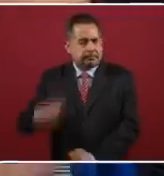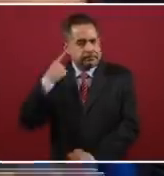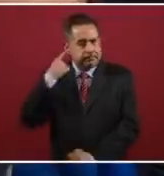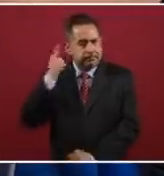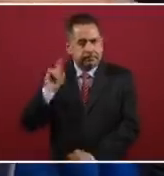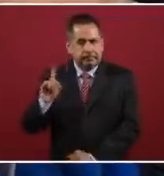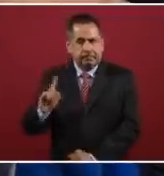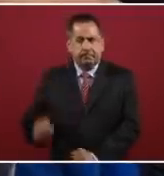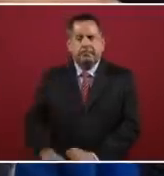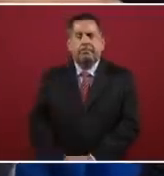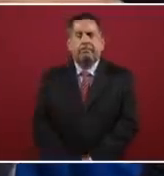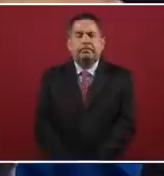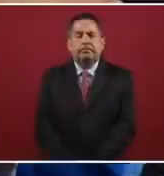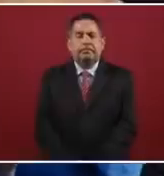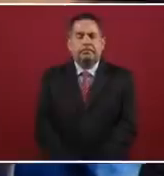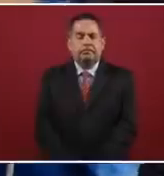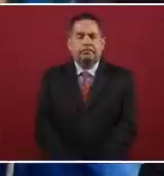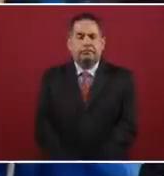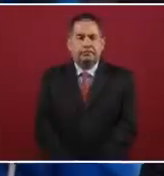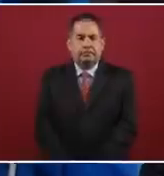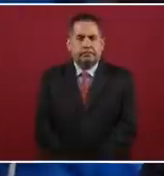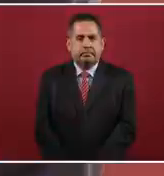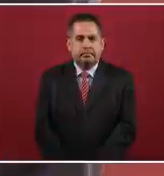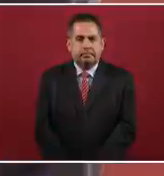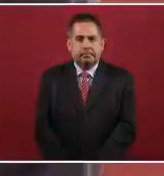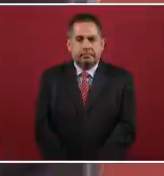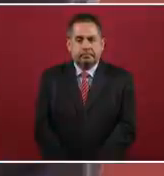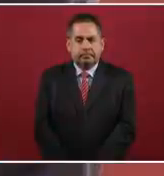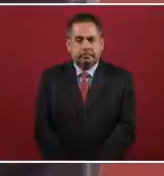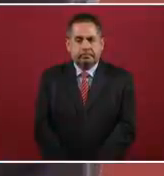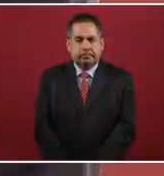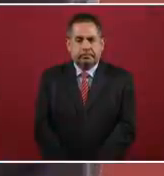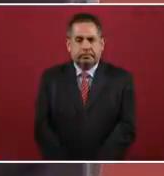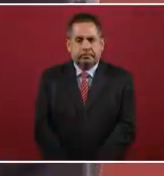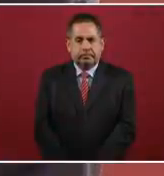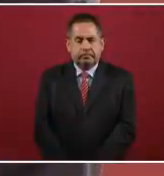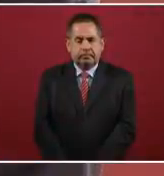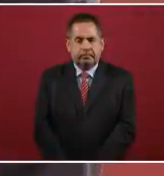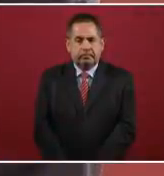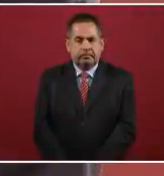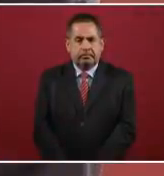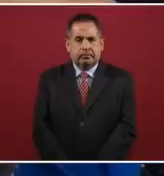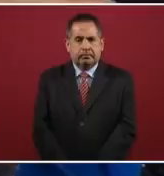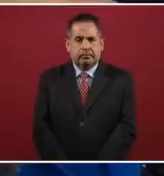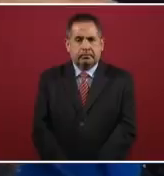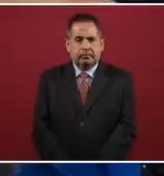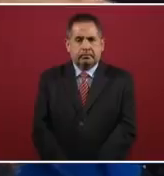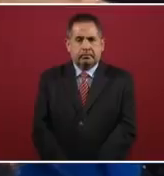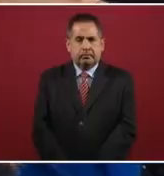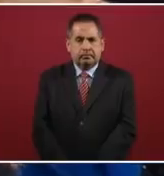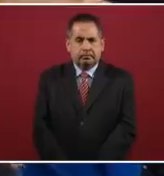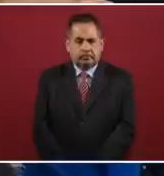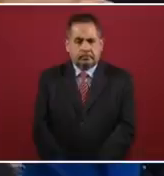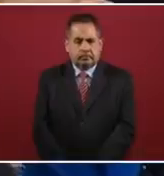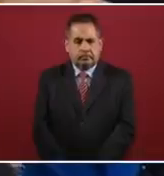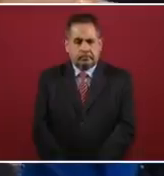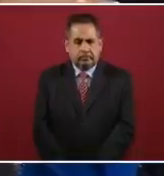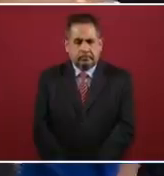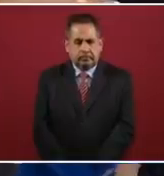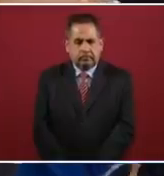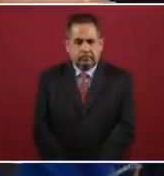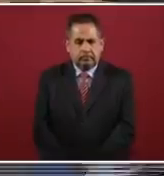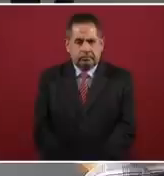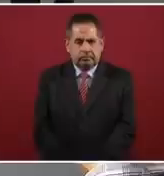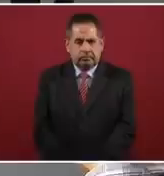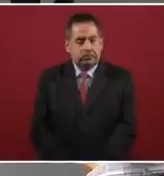los monumentos históricos? Y si se cometen delitos, ¿se va a llevar a las personas, a las autoridades correspondientes? Eso es para la